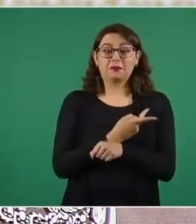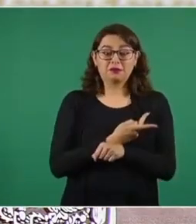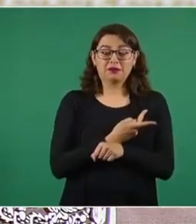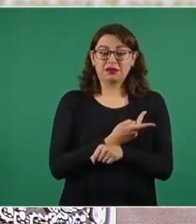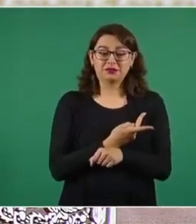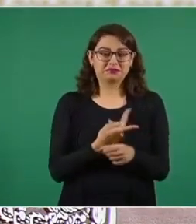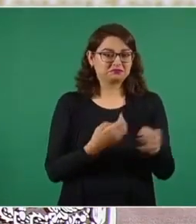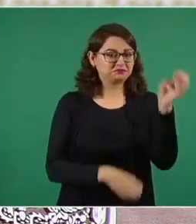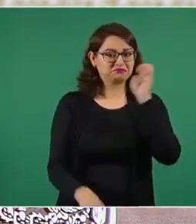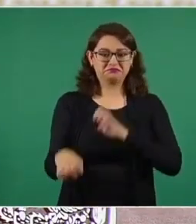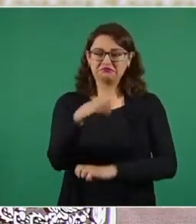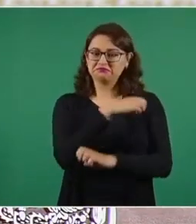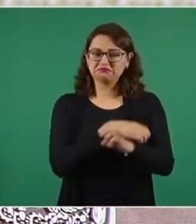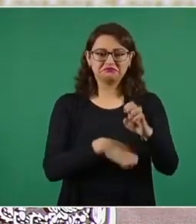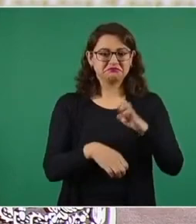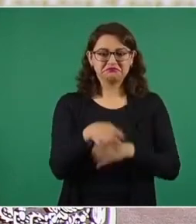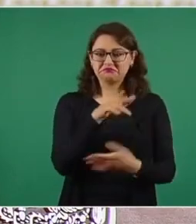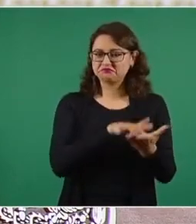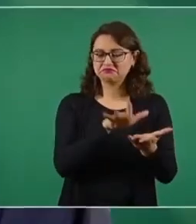empresa